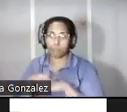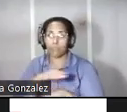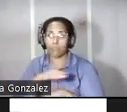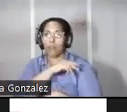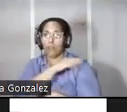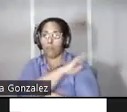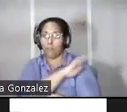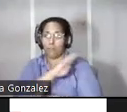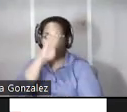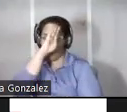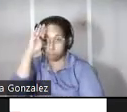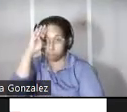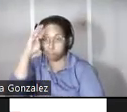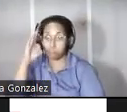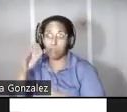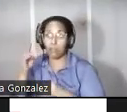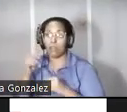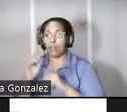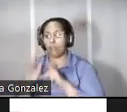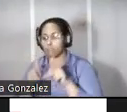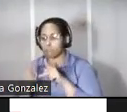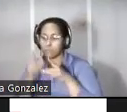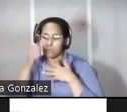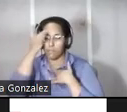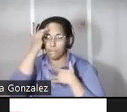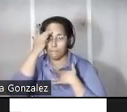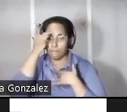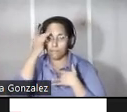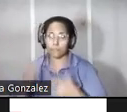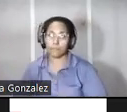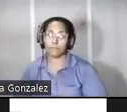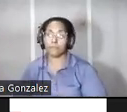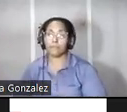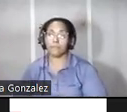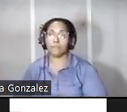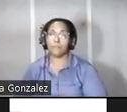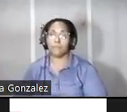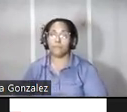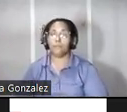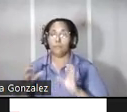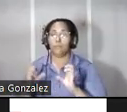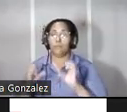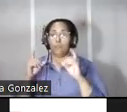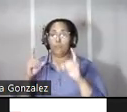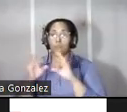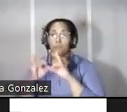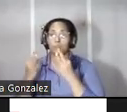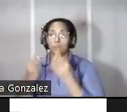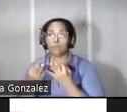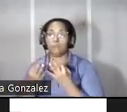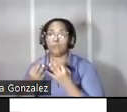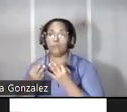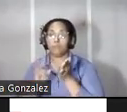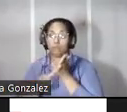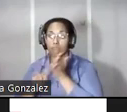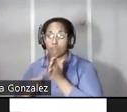hospitalización de estos enfermos, que atienda, mejor dicho, que que a la educación de las familias, a